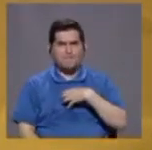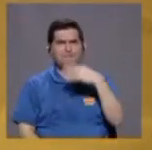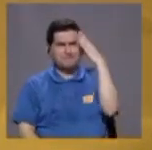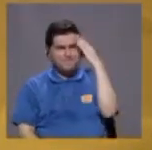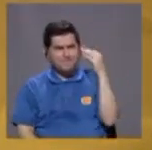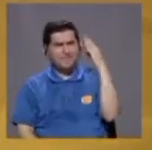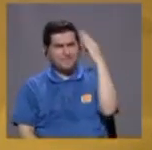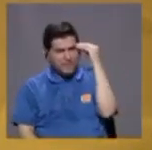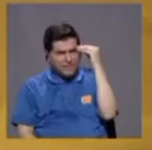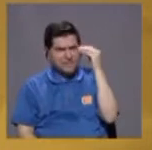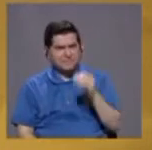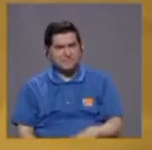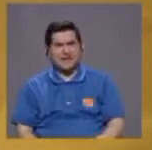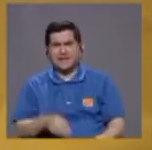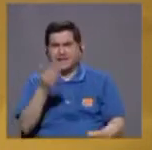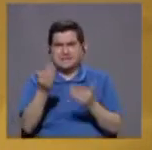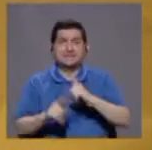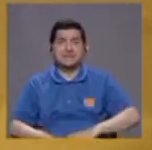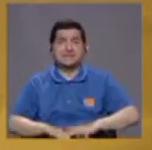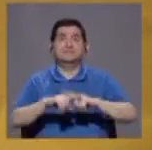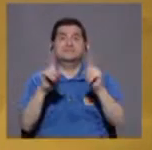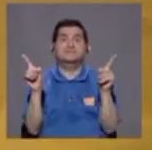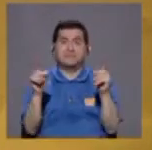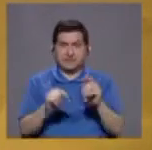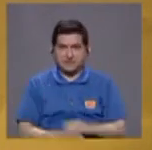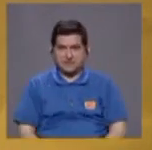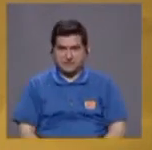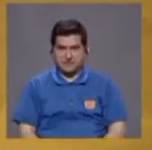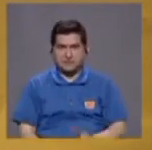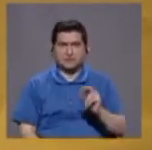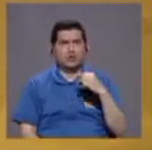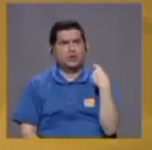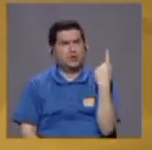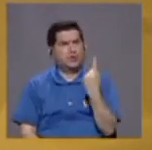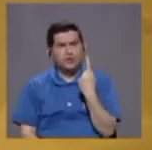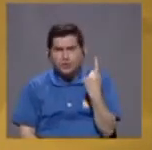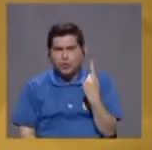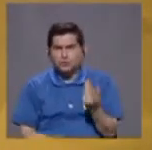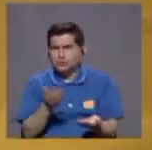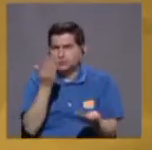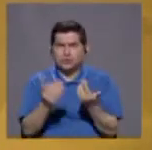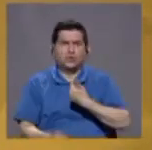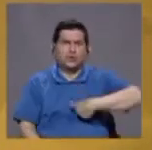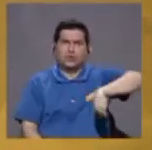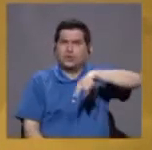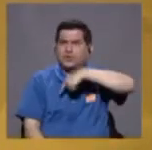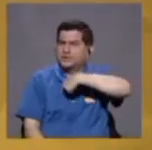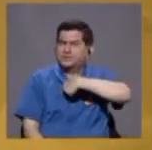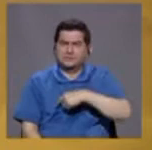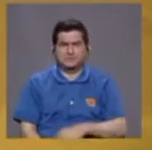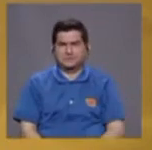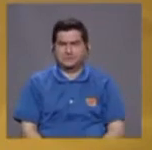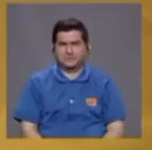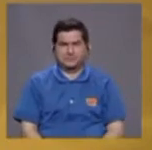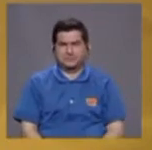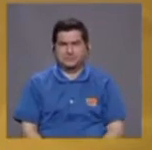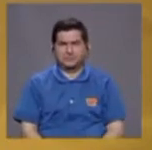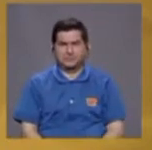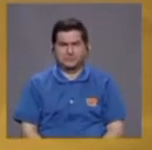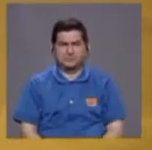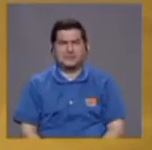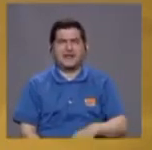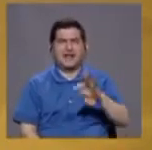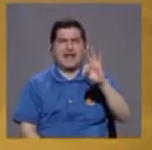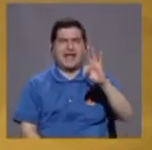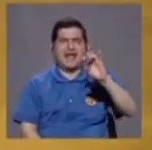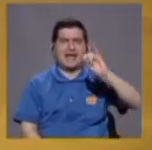experiencias habrían sido muy distintas, no solo porque perdimos en